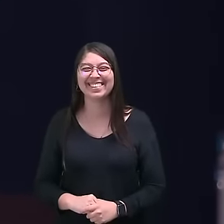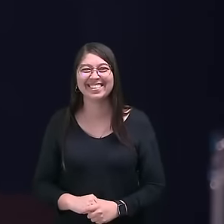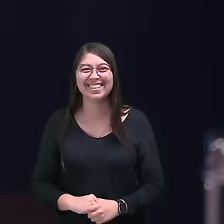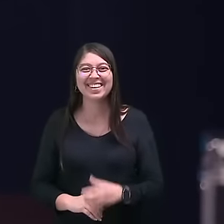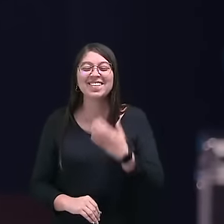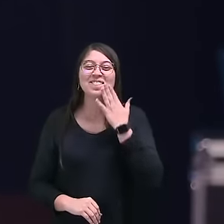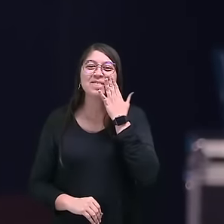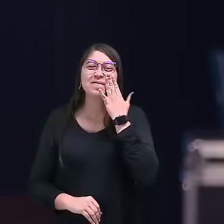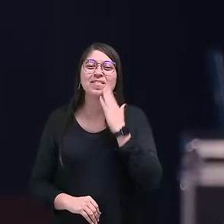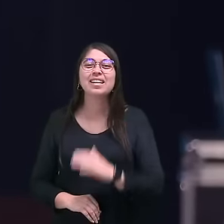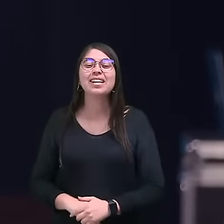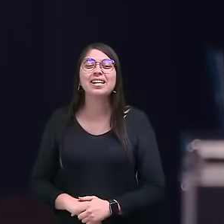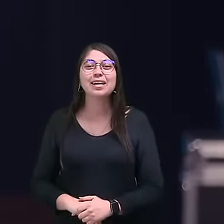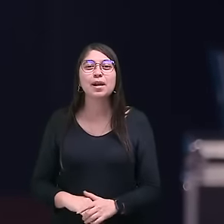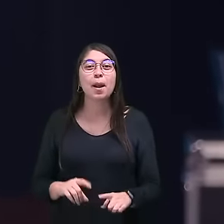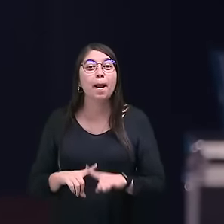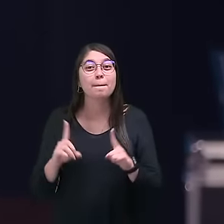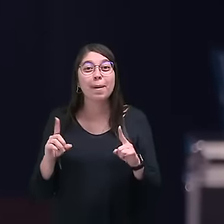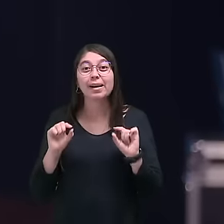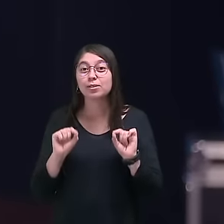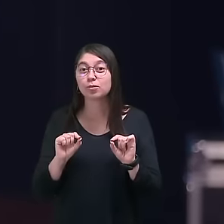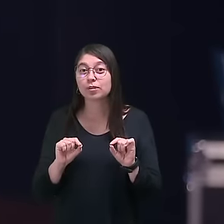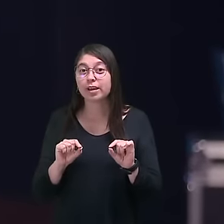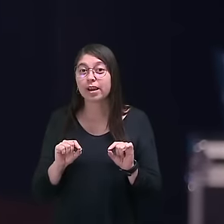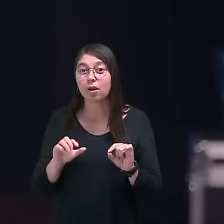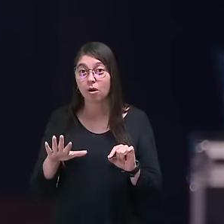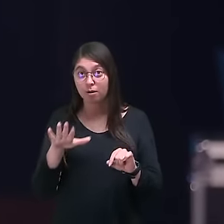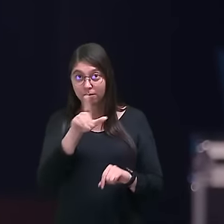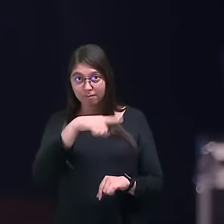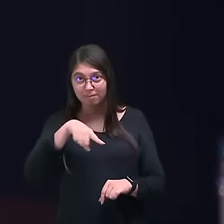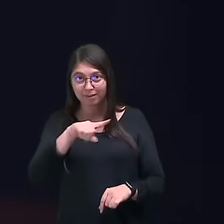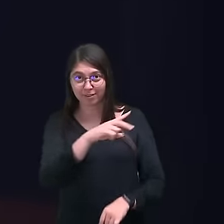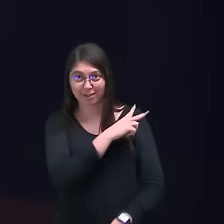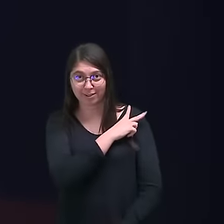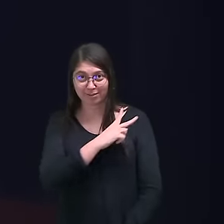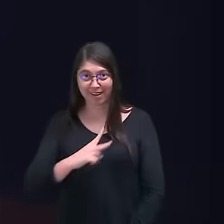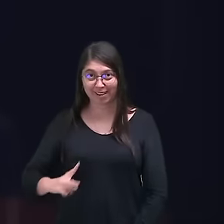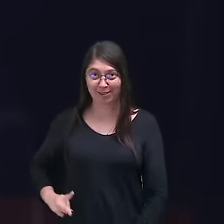los filósofos brasileiros. Esa fue para vos, vaso.